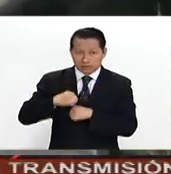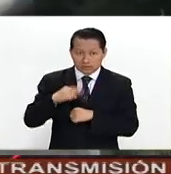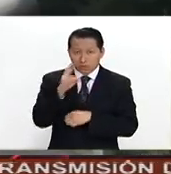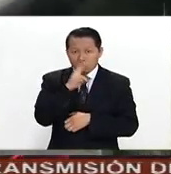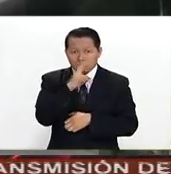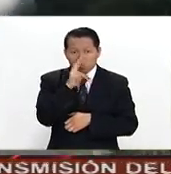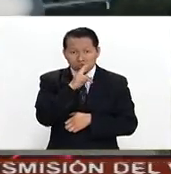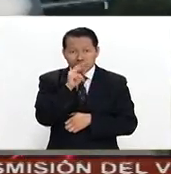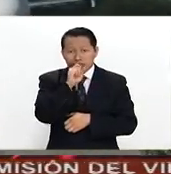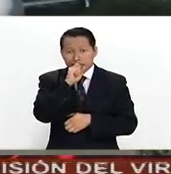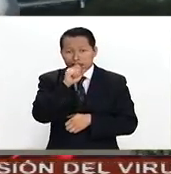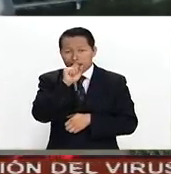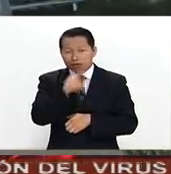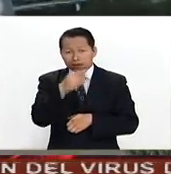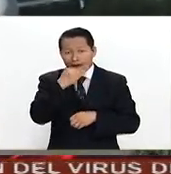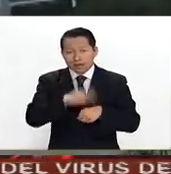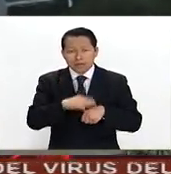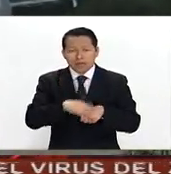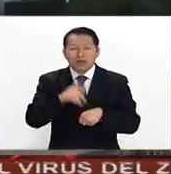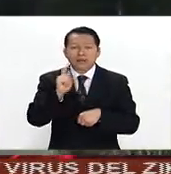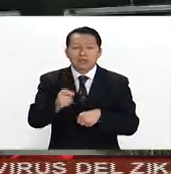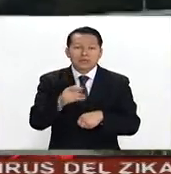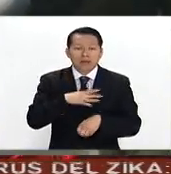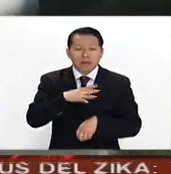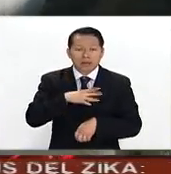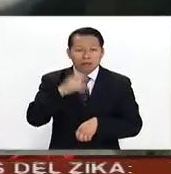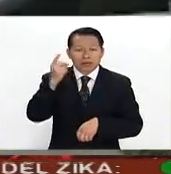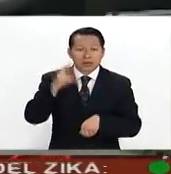Rusia emitió la directiva de